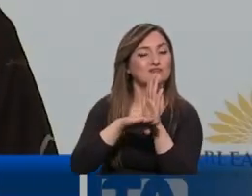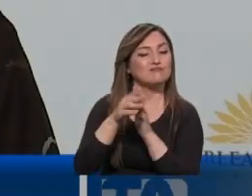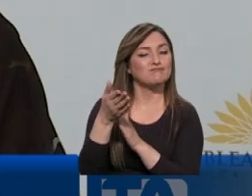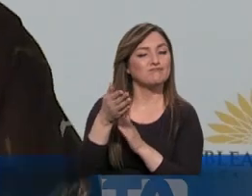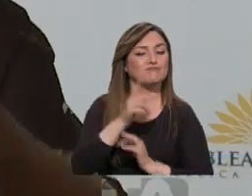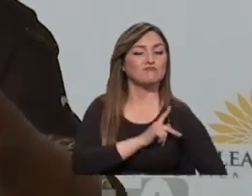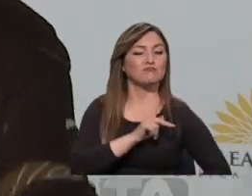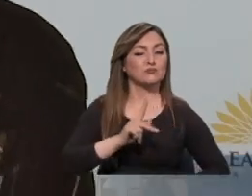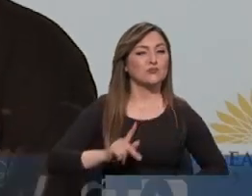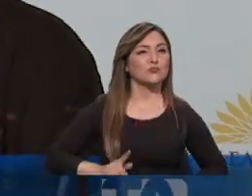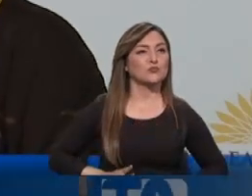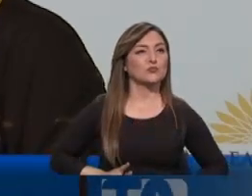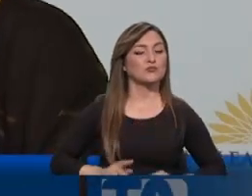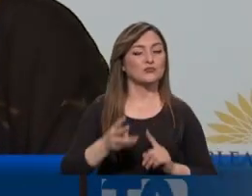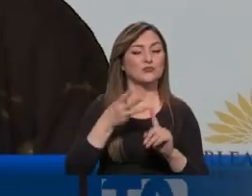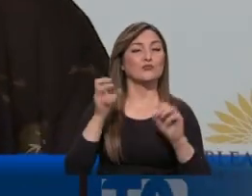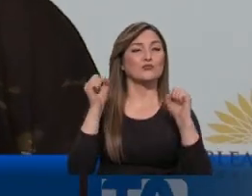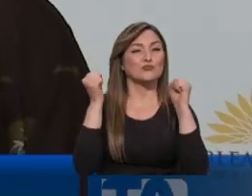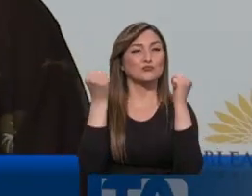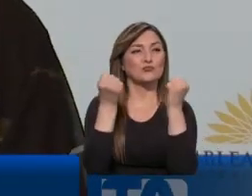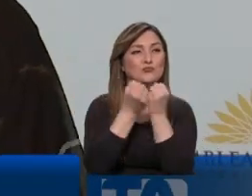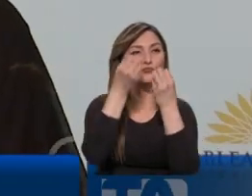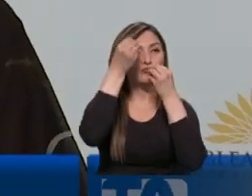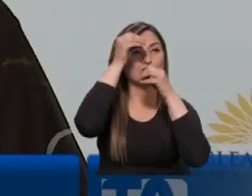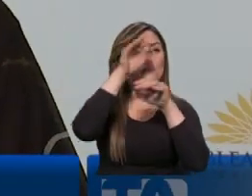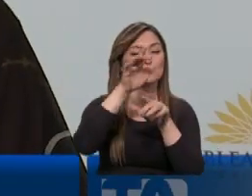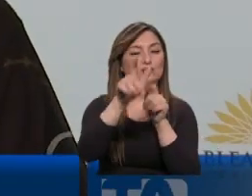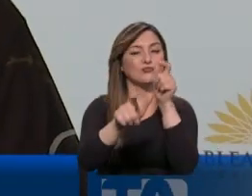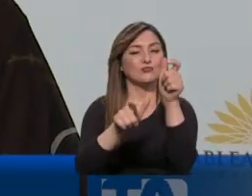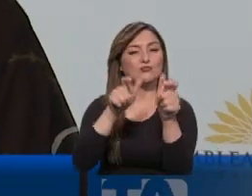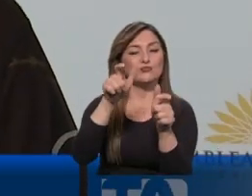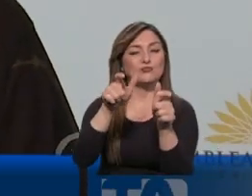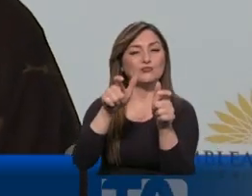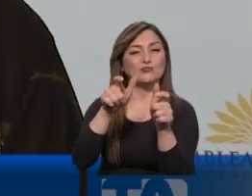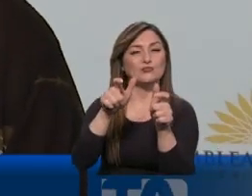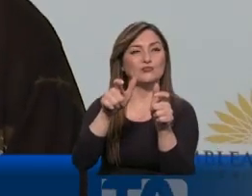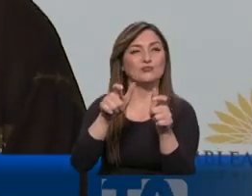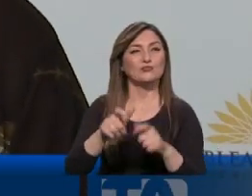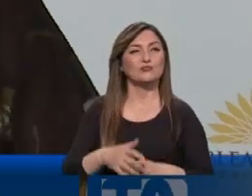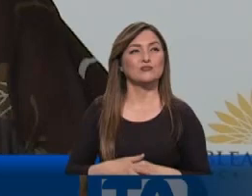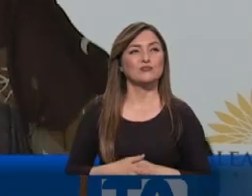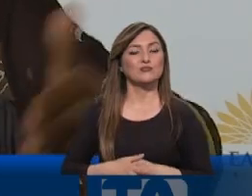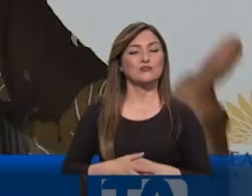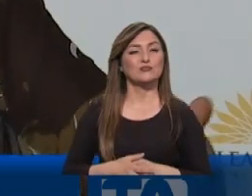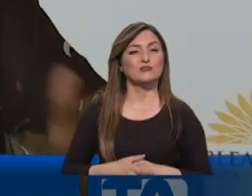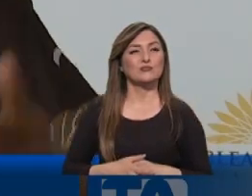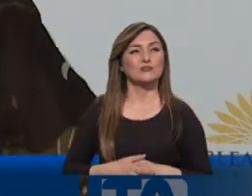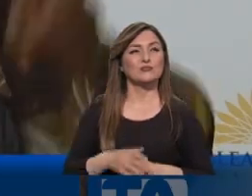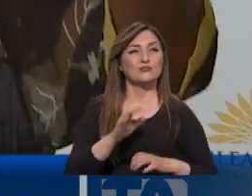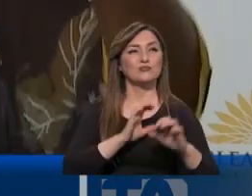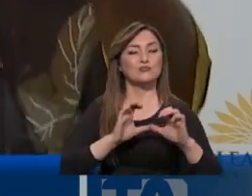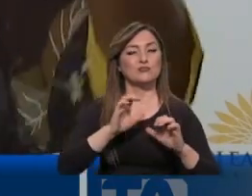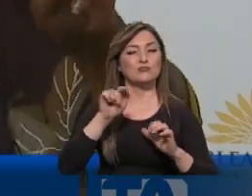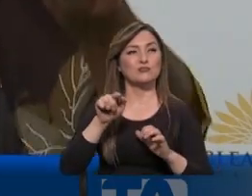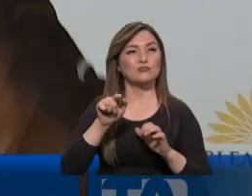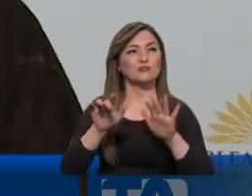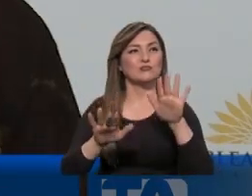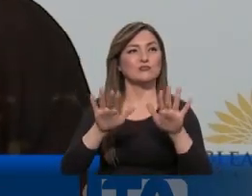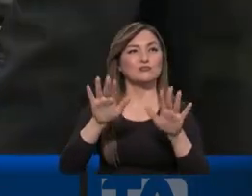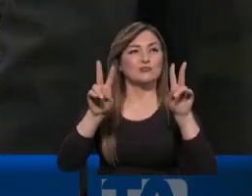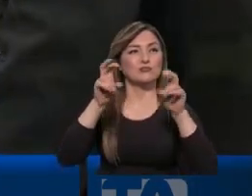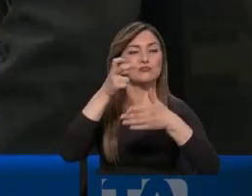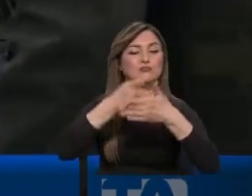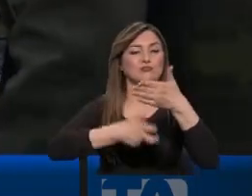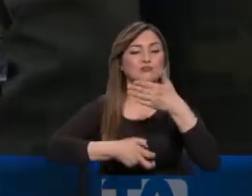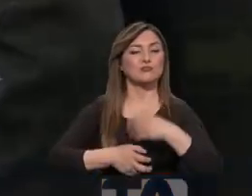manera personal dentro de sus redes sociales, han informado a la ciudadanía el comportamiento de estas supuestas